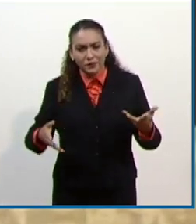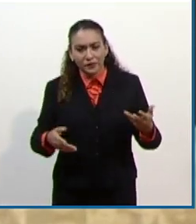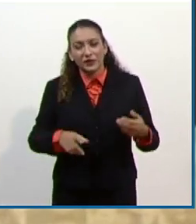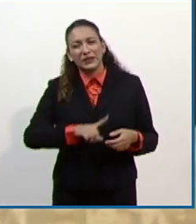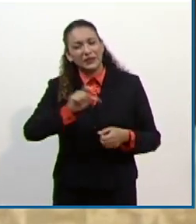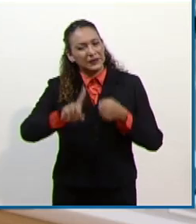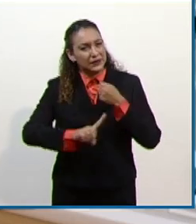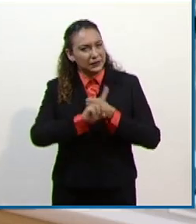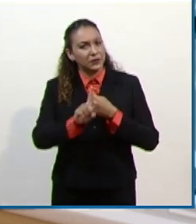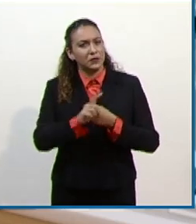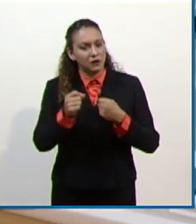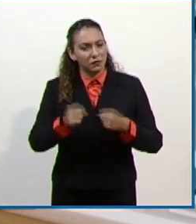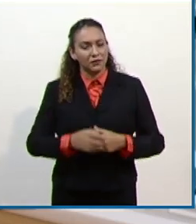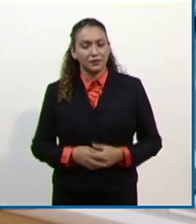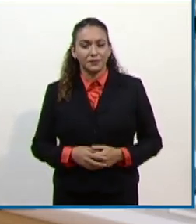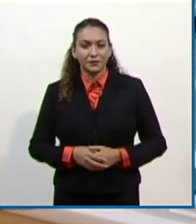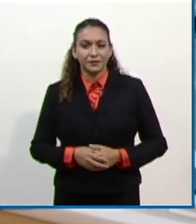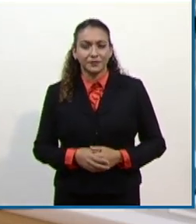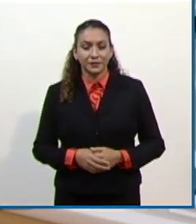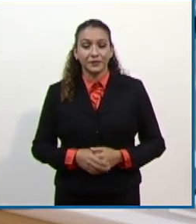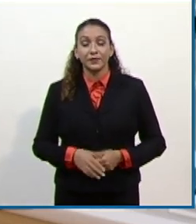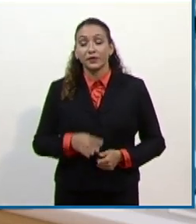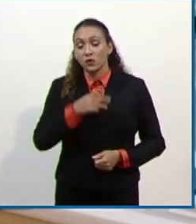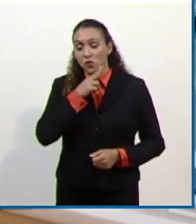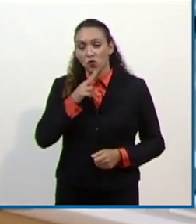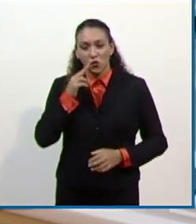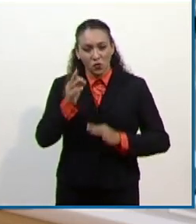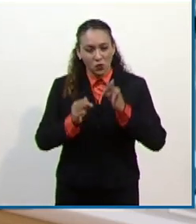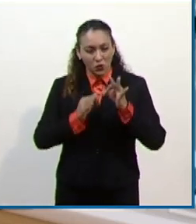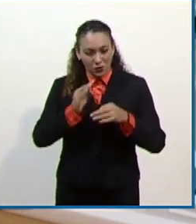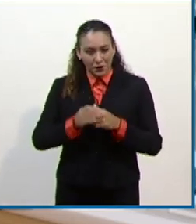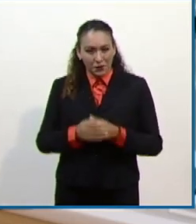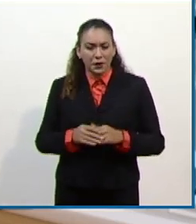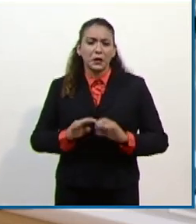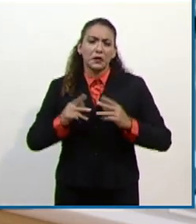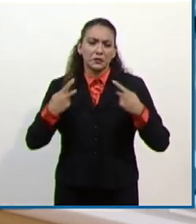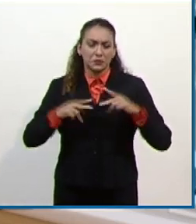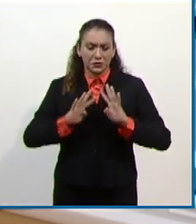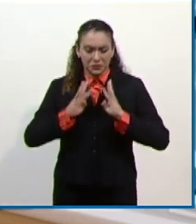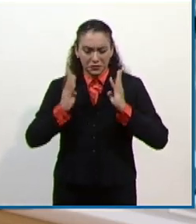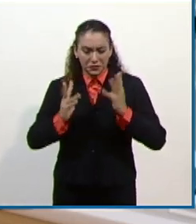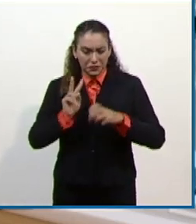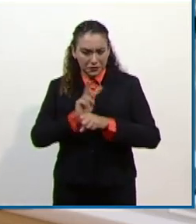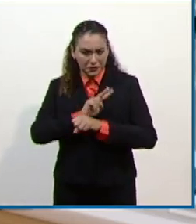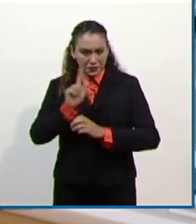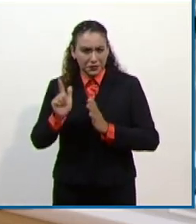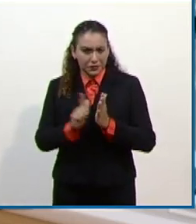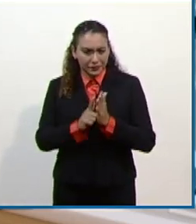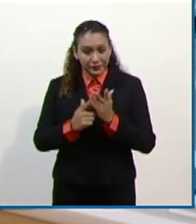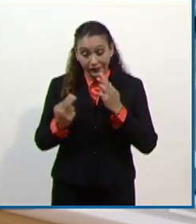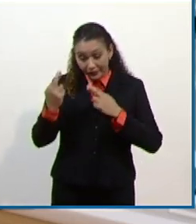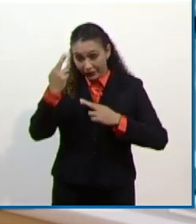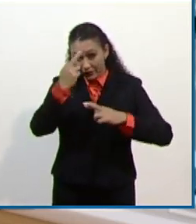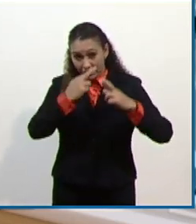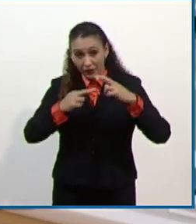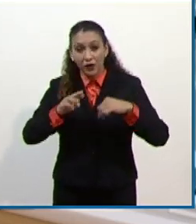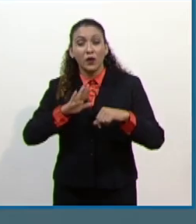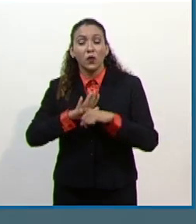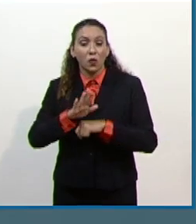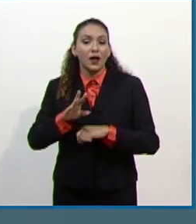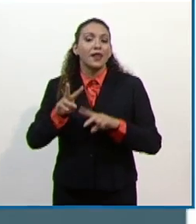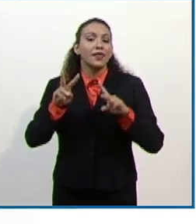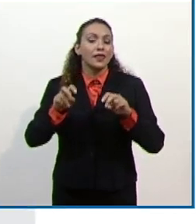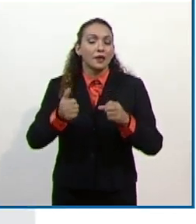velada. En más noticias, el Consejo de la Judicatura Federal destacó una jurisprudencia relevante del Pleno Regional en